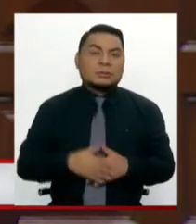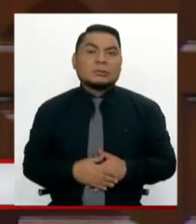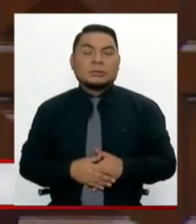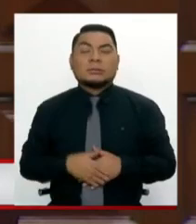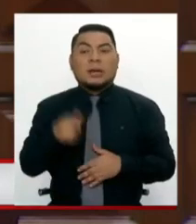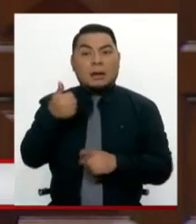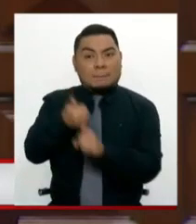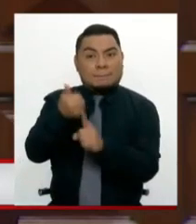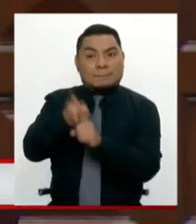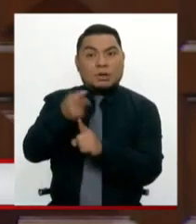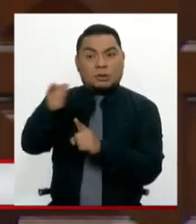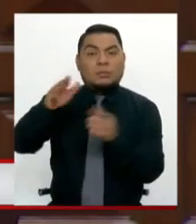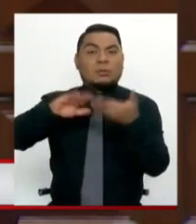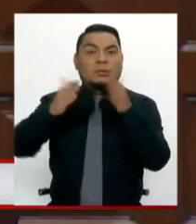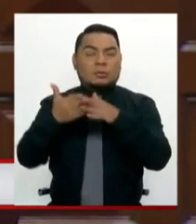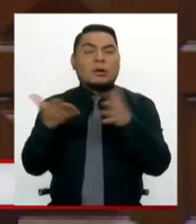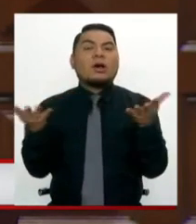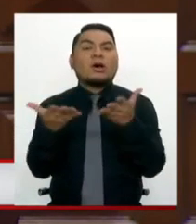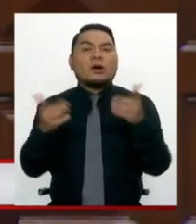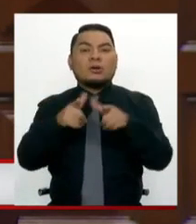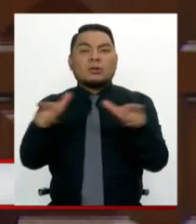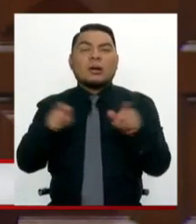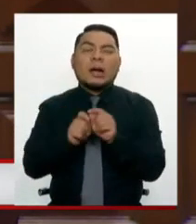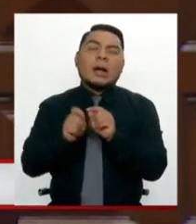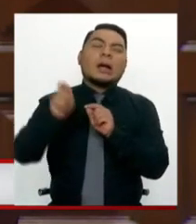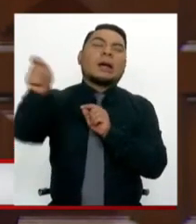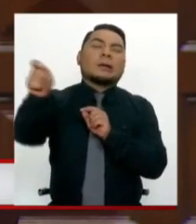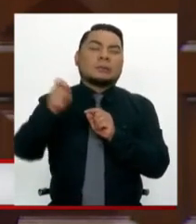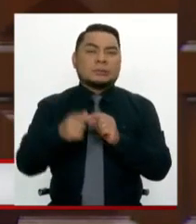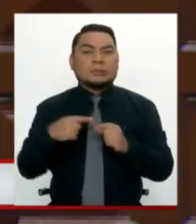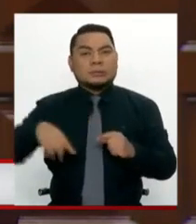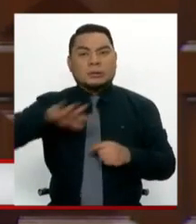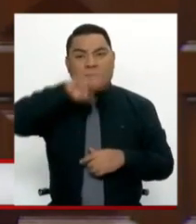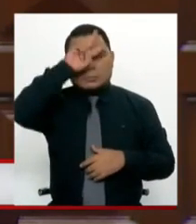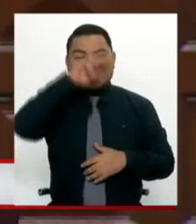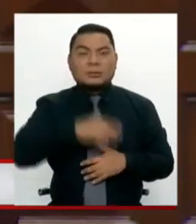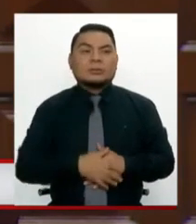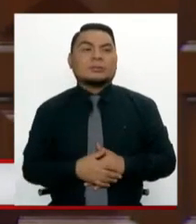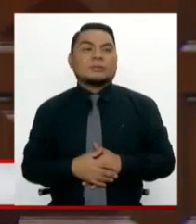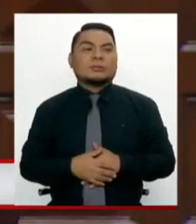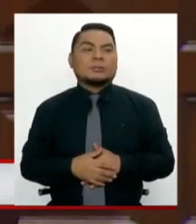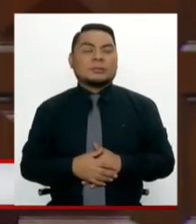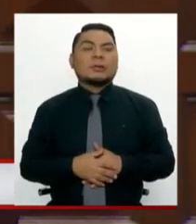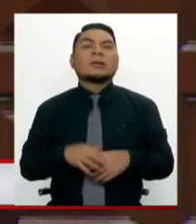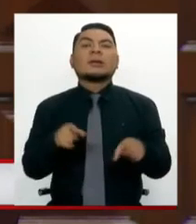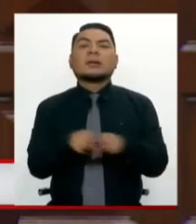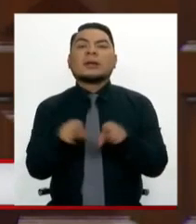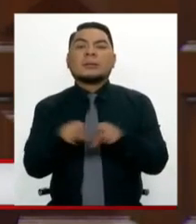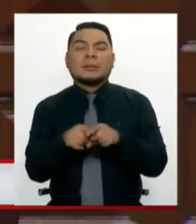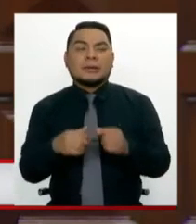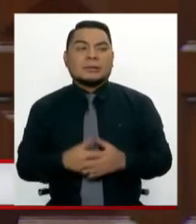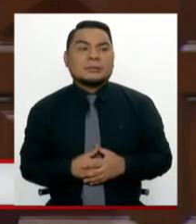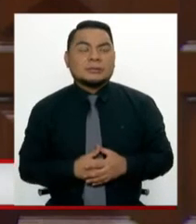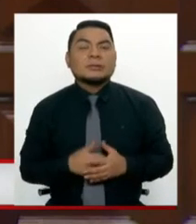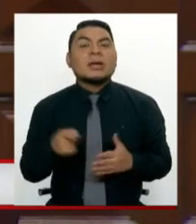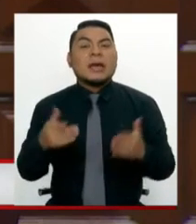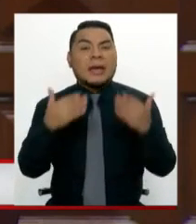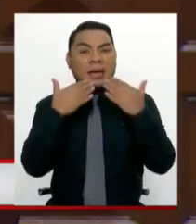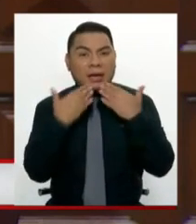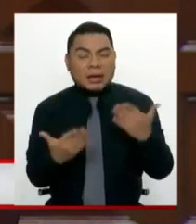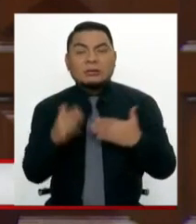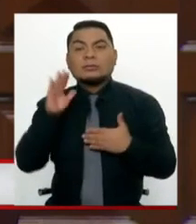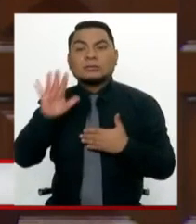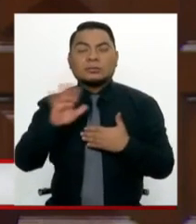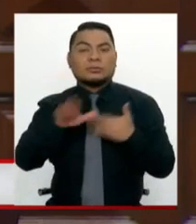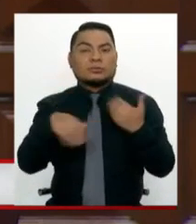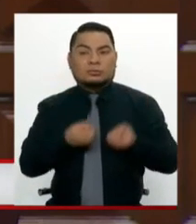en las propias comunidades ubicadas en los rincones más recóndito del país. Asimismo, en agradecimiento a